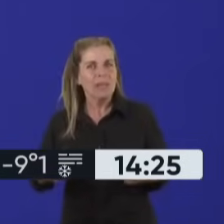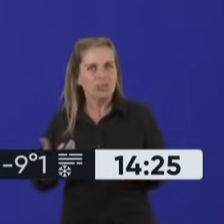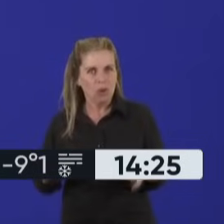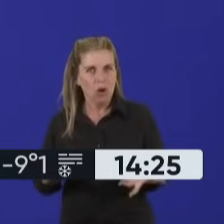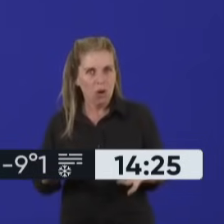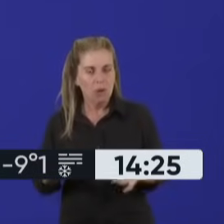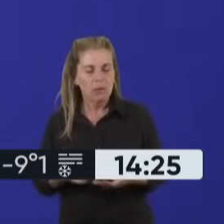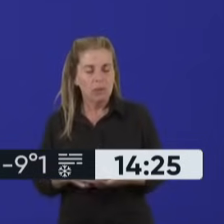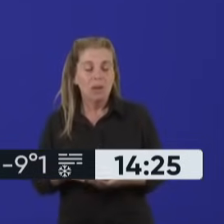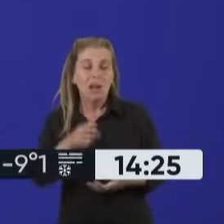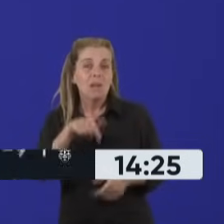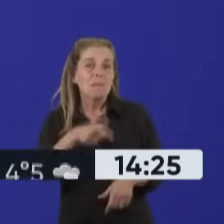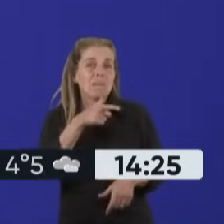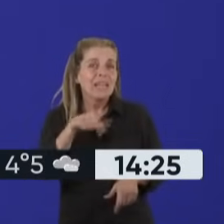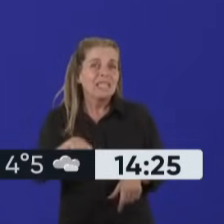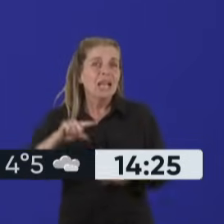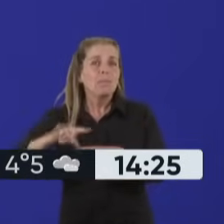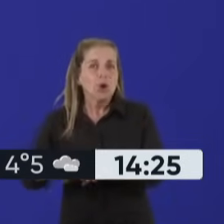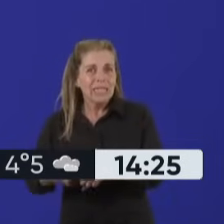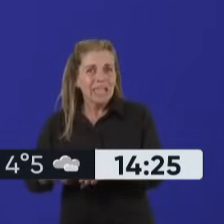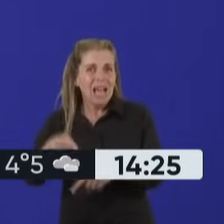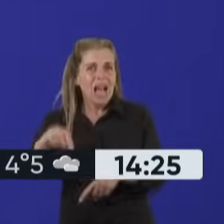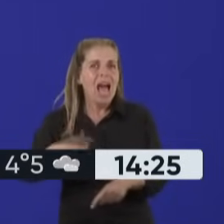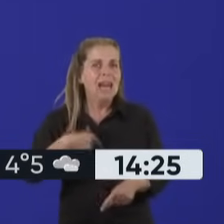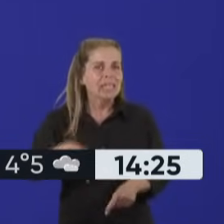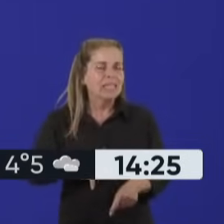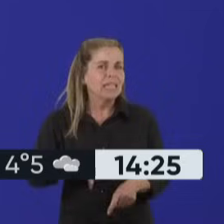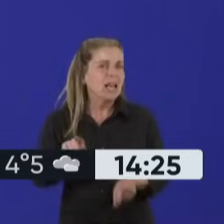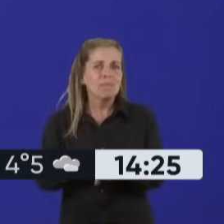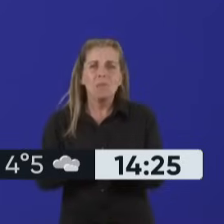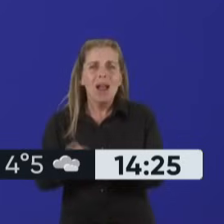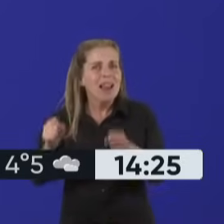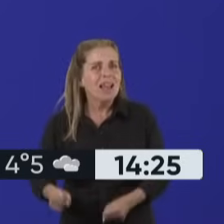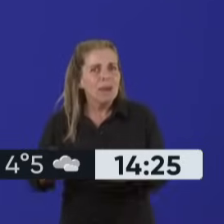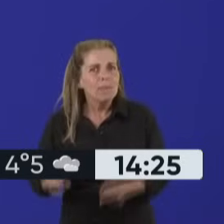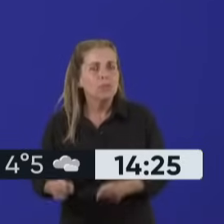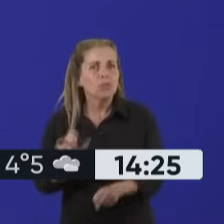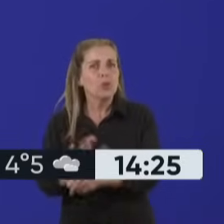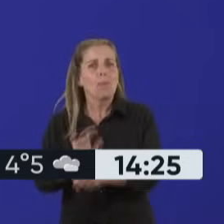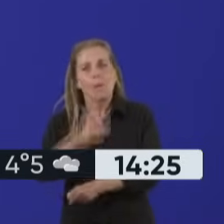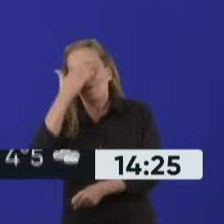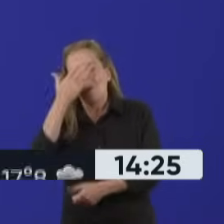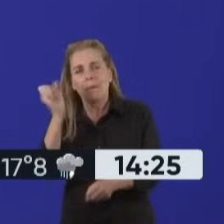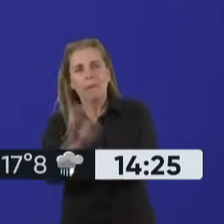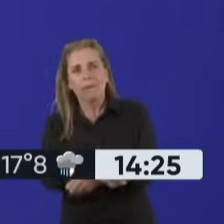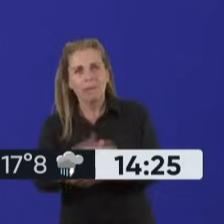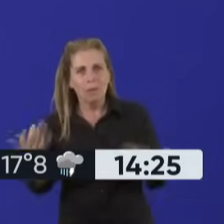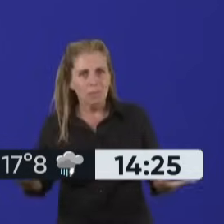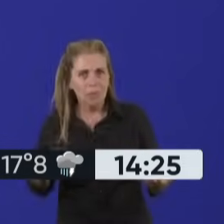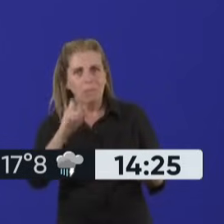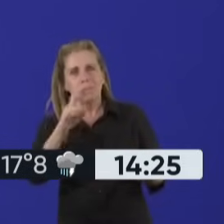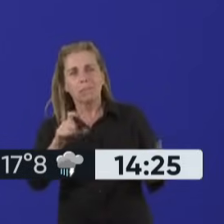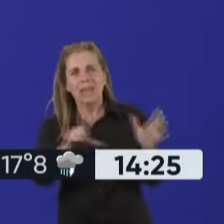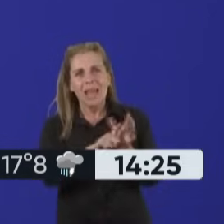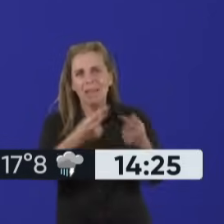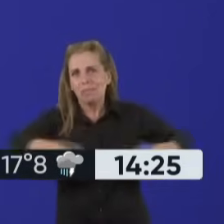Y pareciera que la política en Argentina está empecinada en eso. Es decir, en violar sistemáticamente la restricción